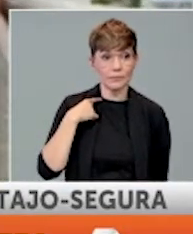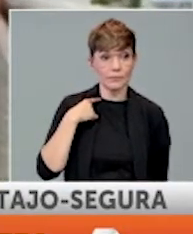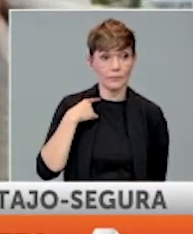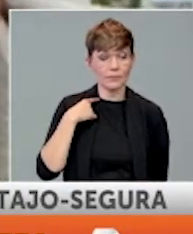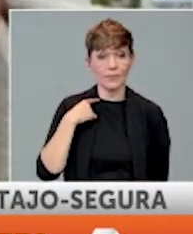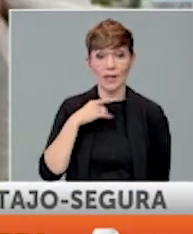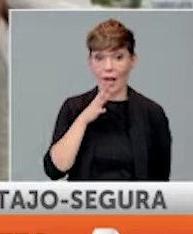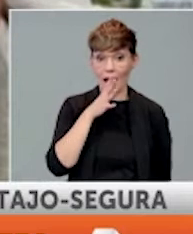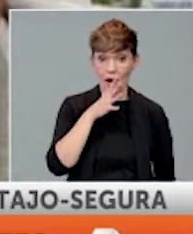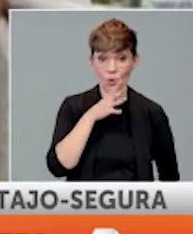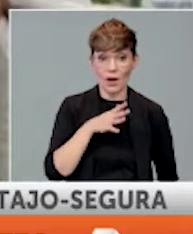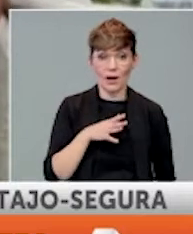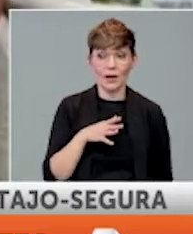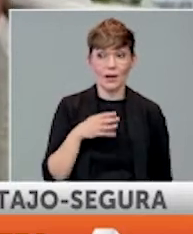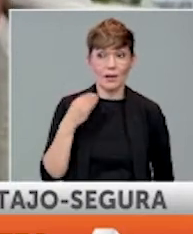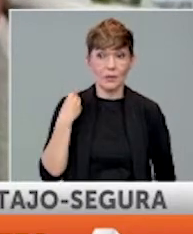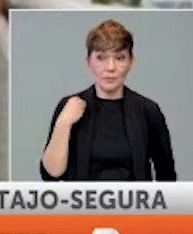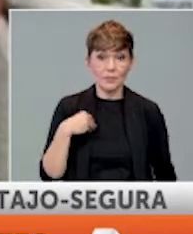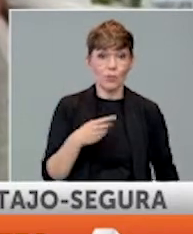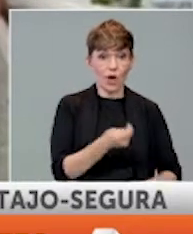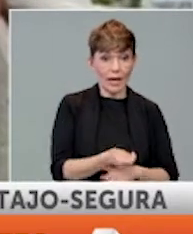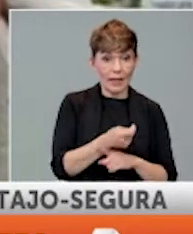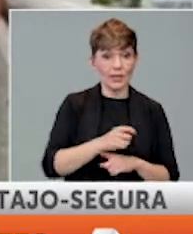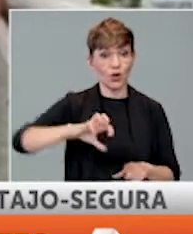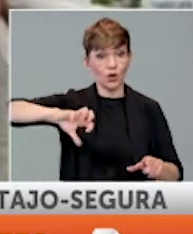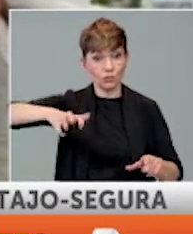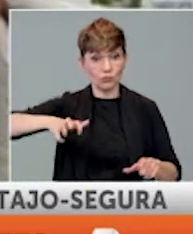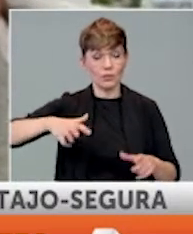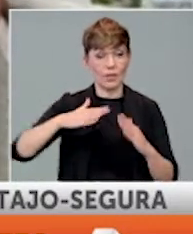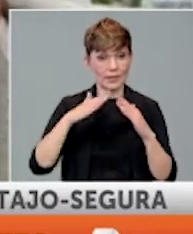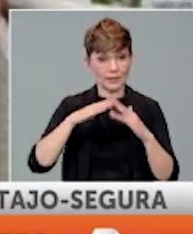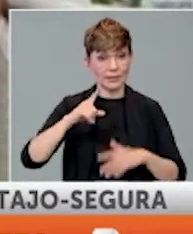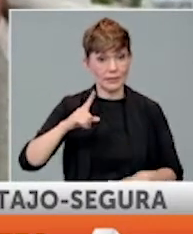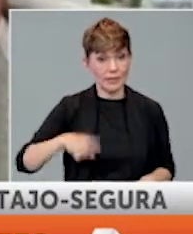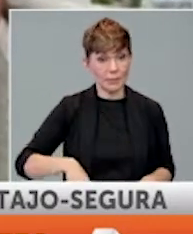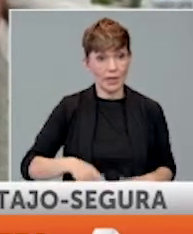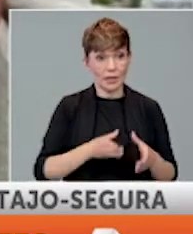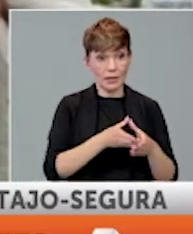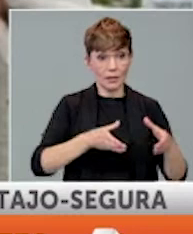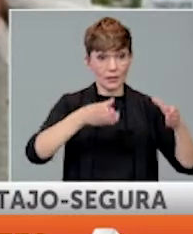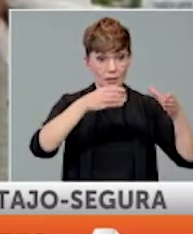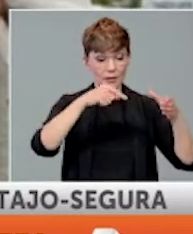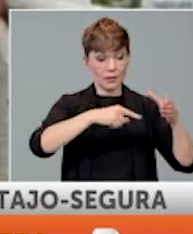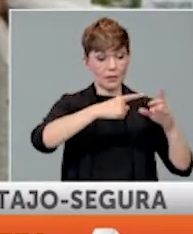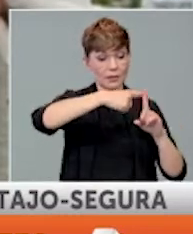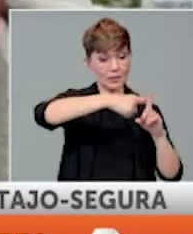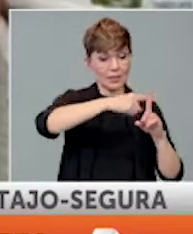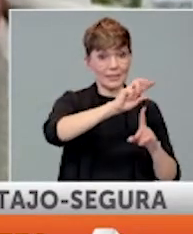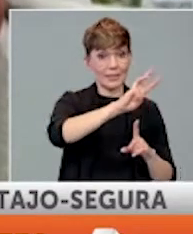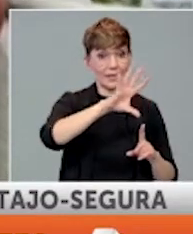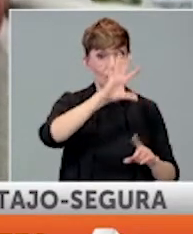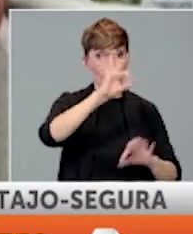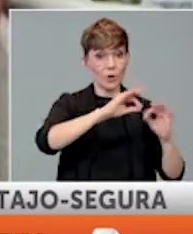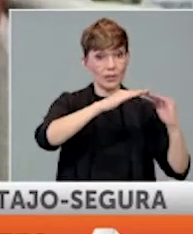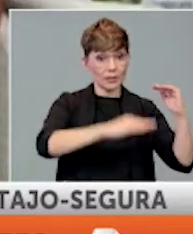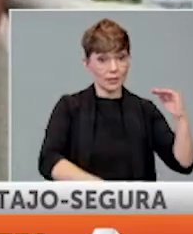como estamos hablando, de 38 hectómetros cúbicos a 27 cuando los pantanos de Entre Peñas y Buendía estén por debajo del 35%. ¿Hay